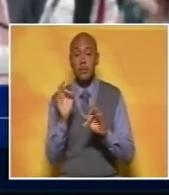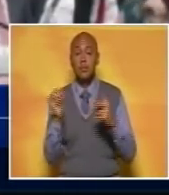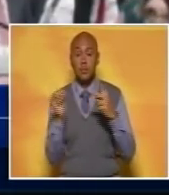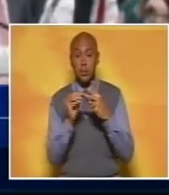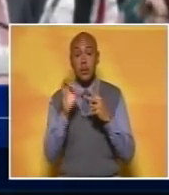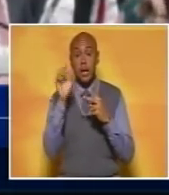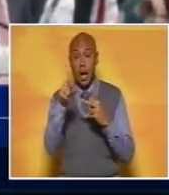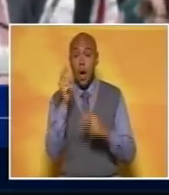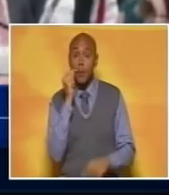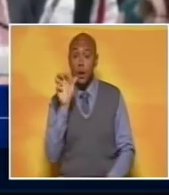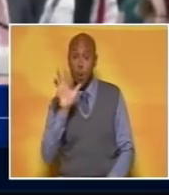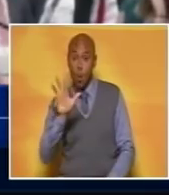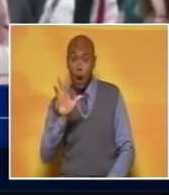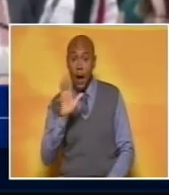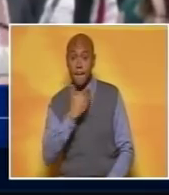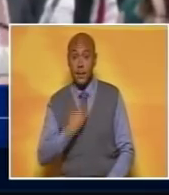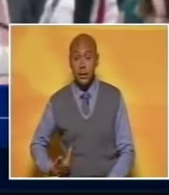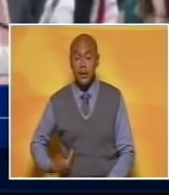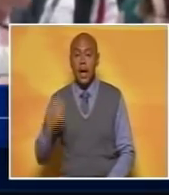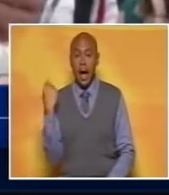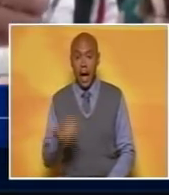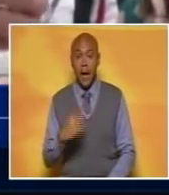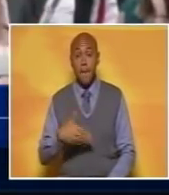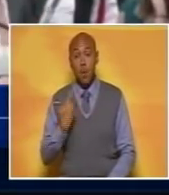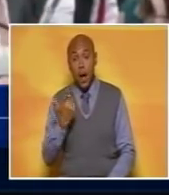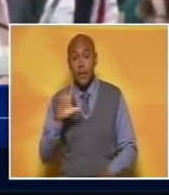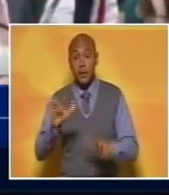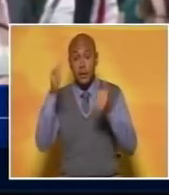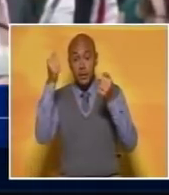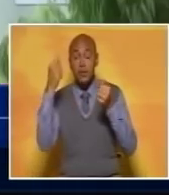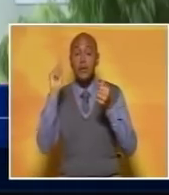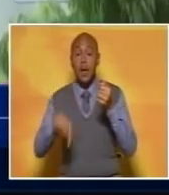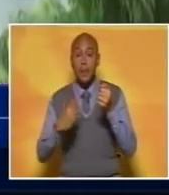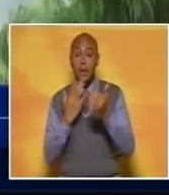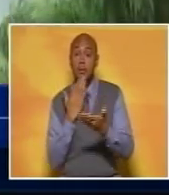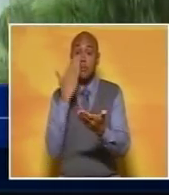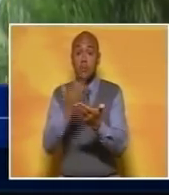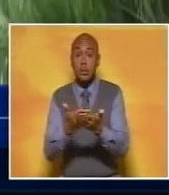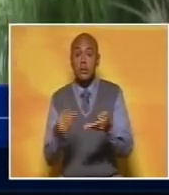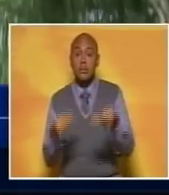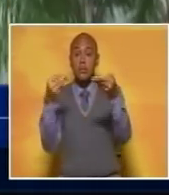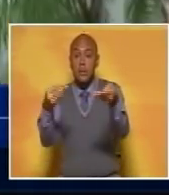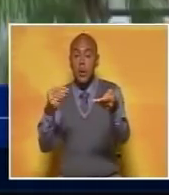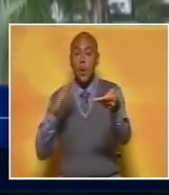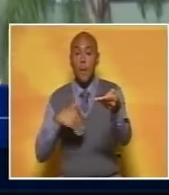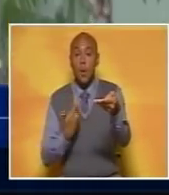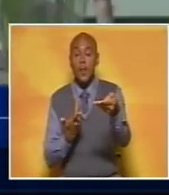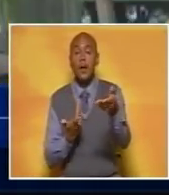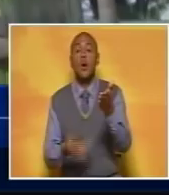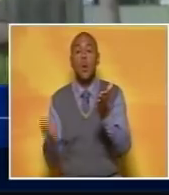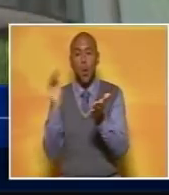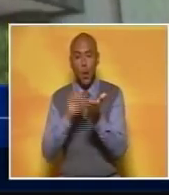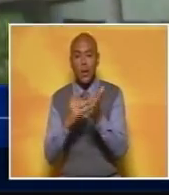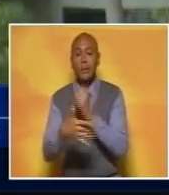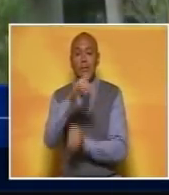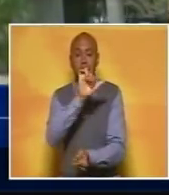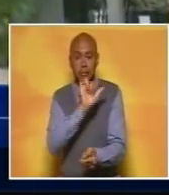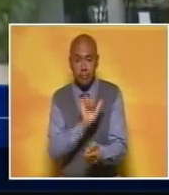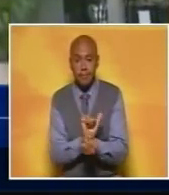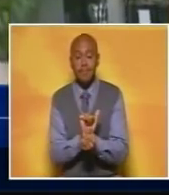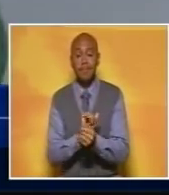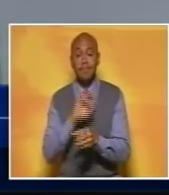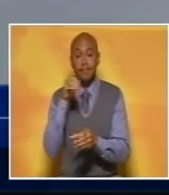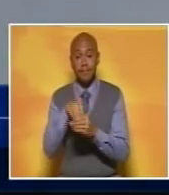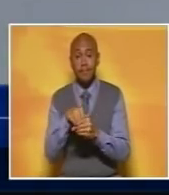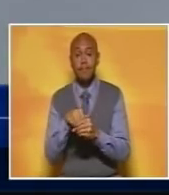instancia. Lula aún tiene un recurso en trámite ante el Supremo que, de ser negado, lo devolvería a un encierro que podría ser